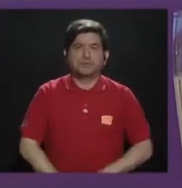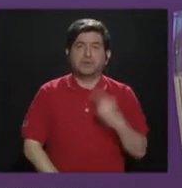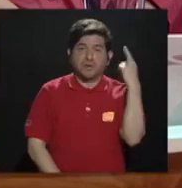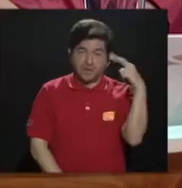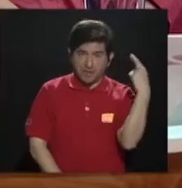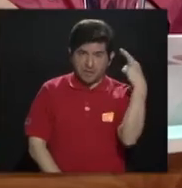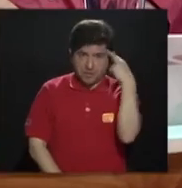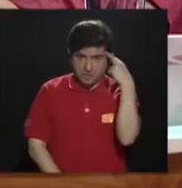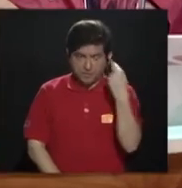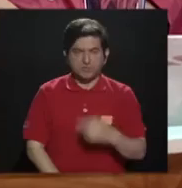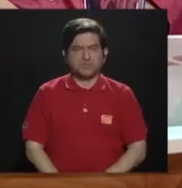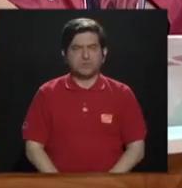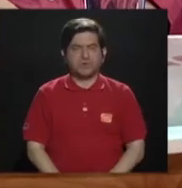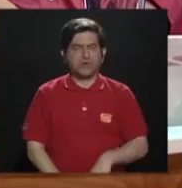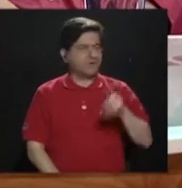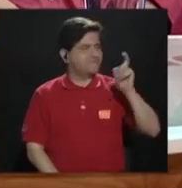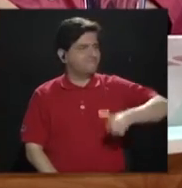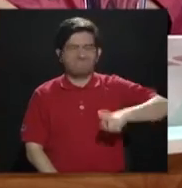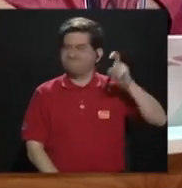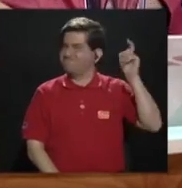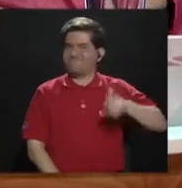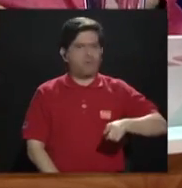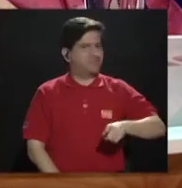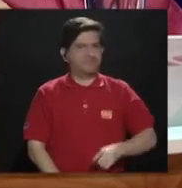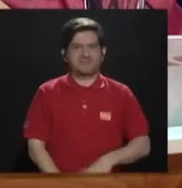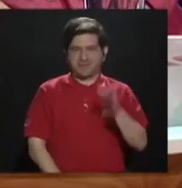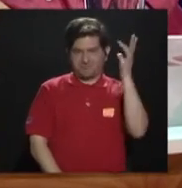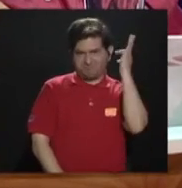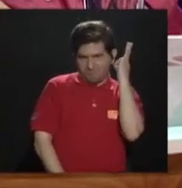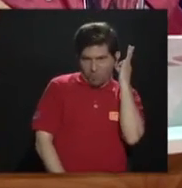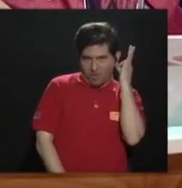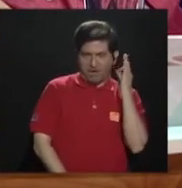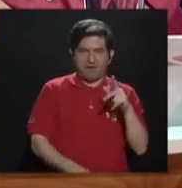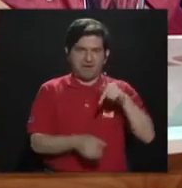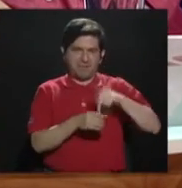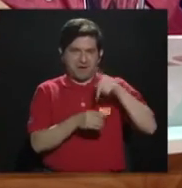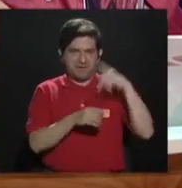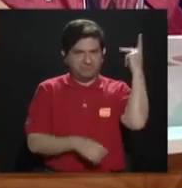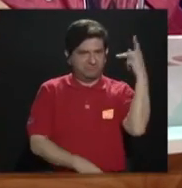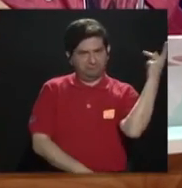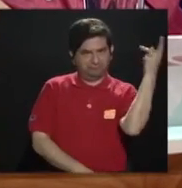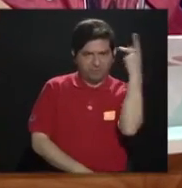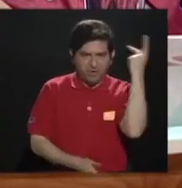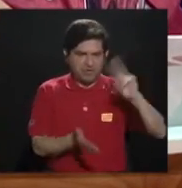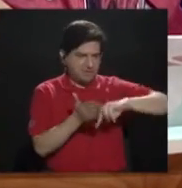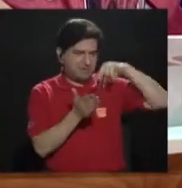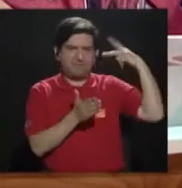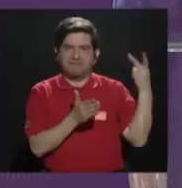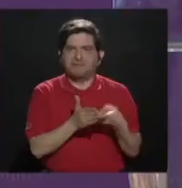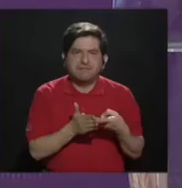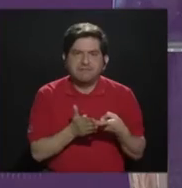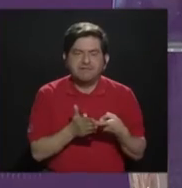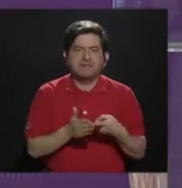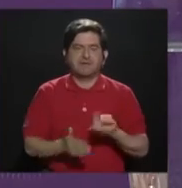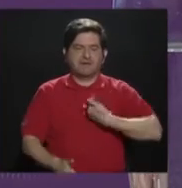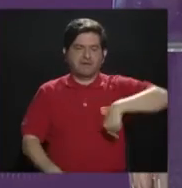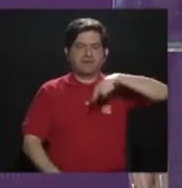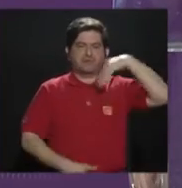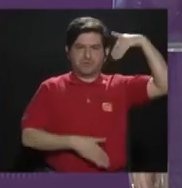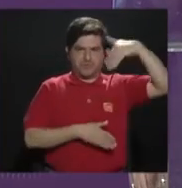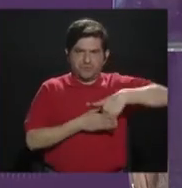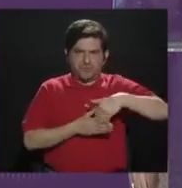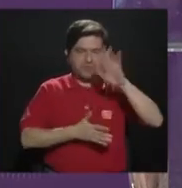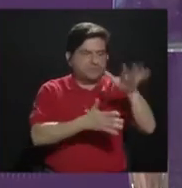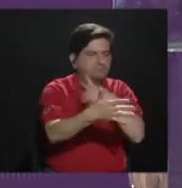porque no necesariamente el ser mujer y participar en política significa que llevemos dentro de